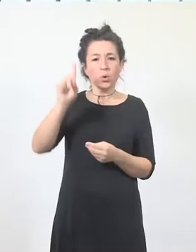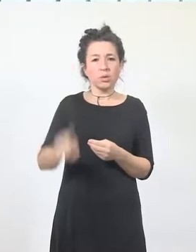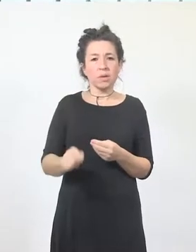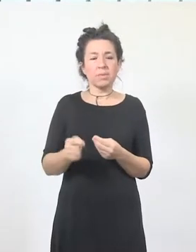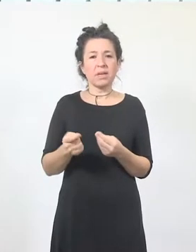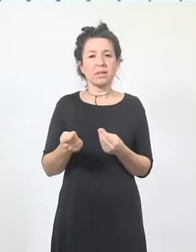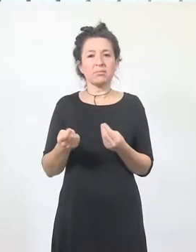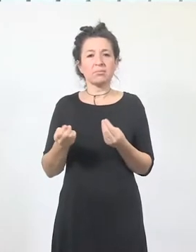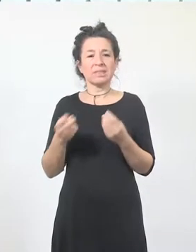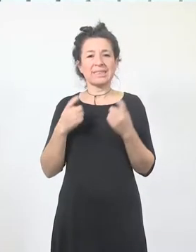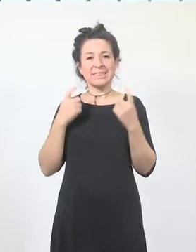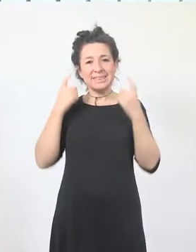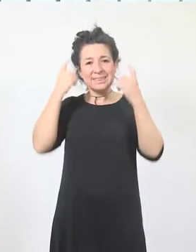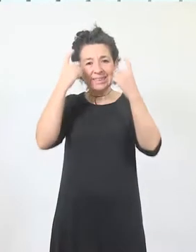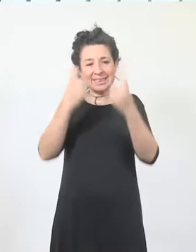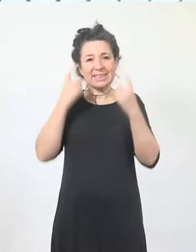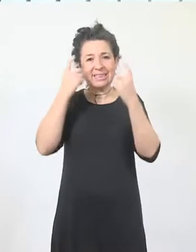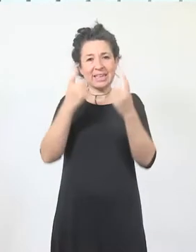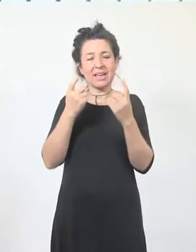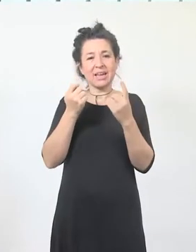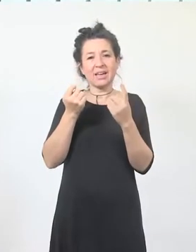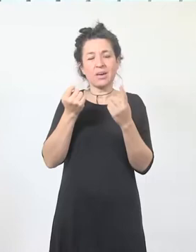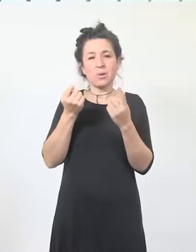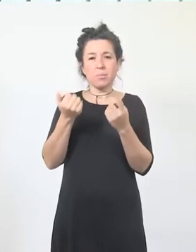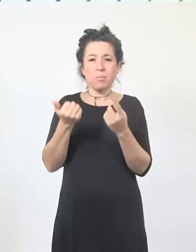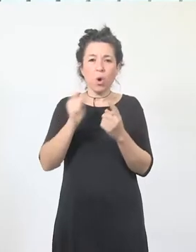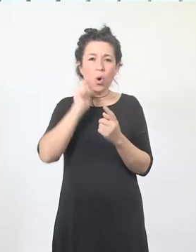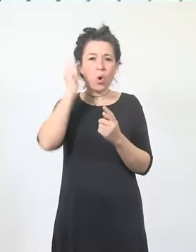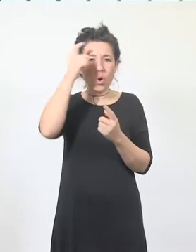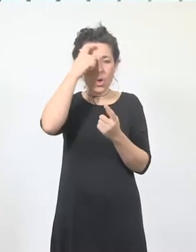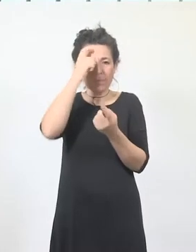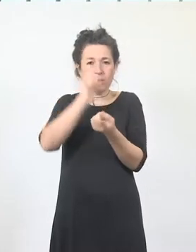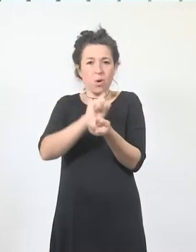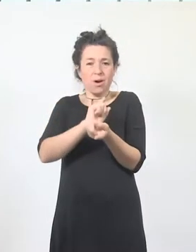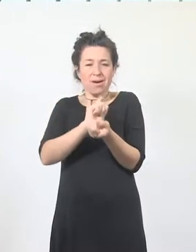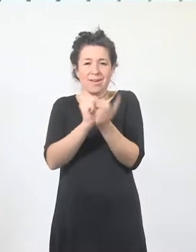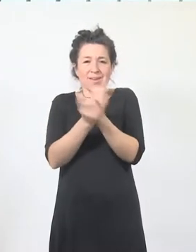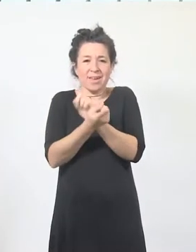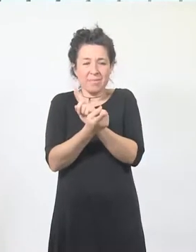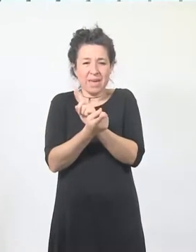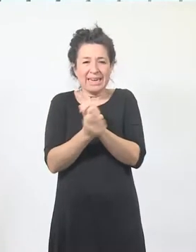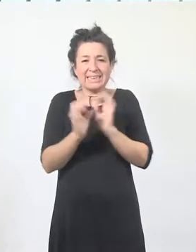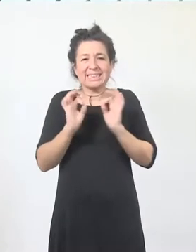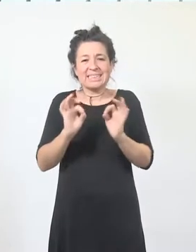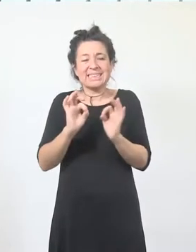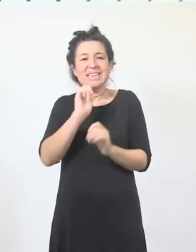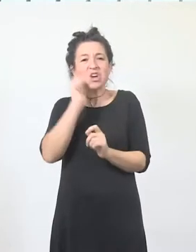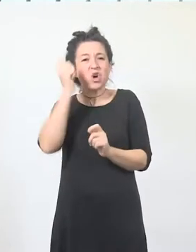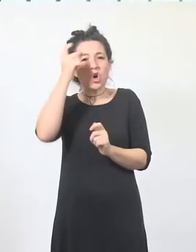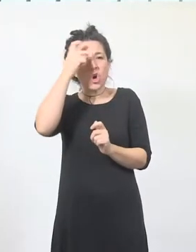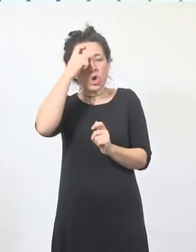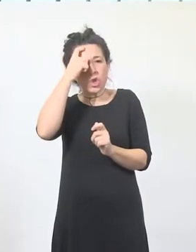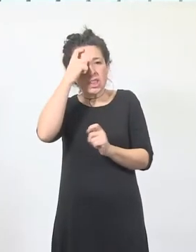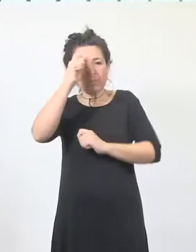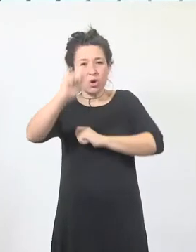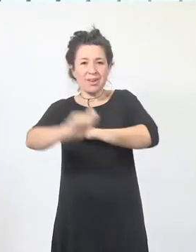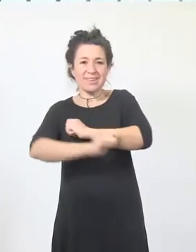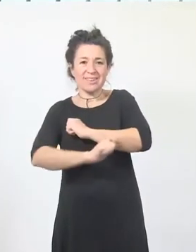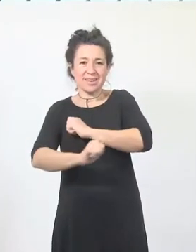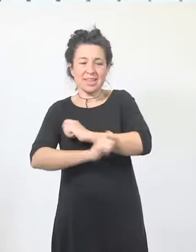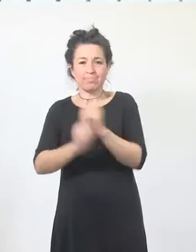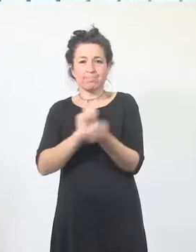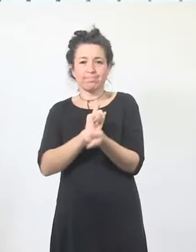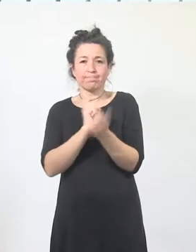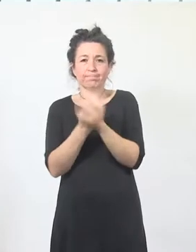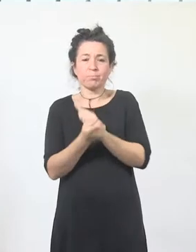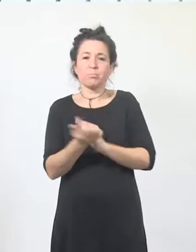está intentando cambiar los conceptos, sobre todo los conceptos